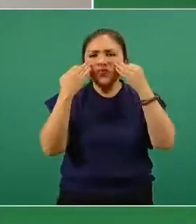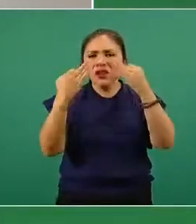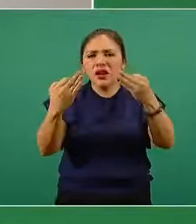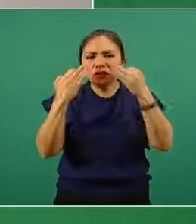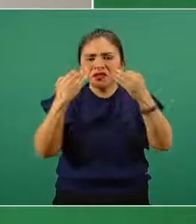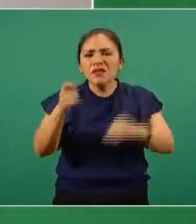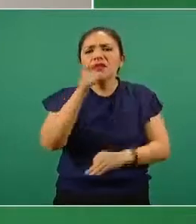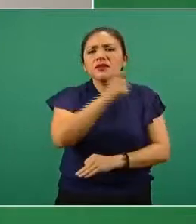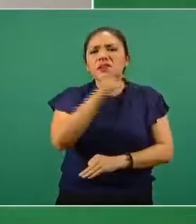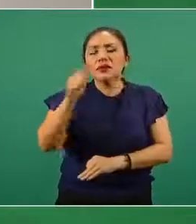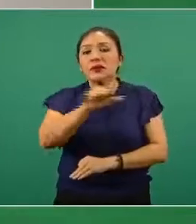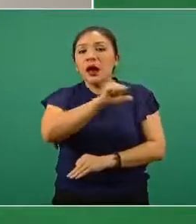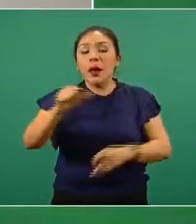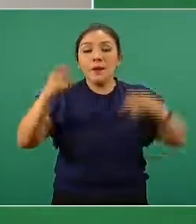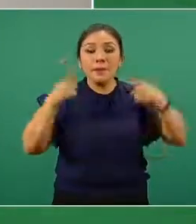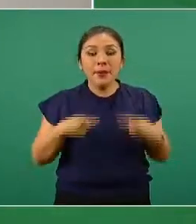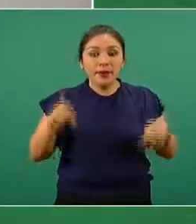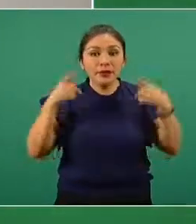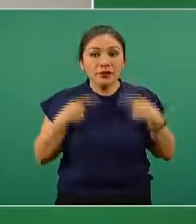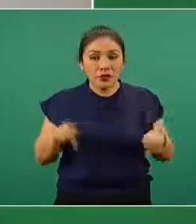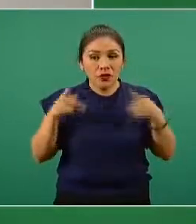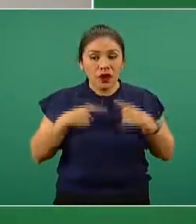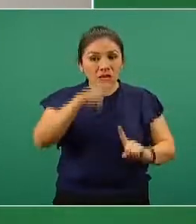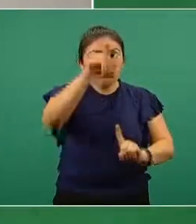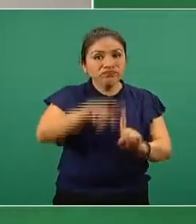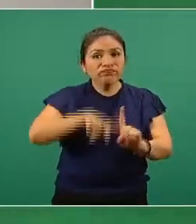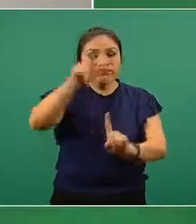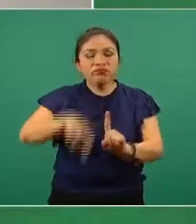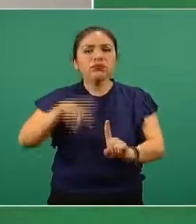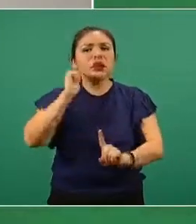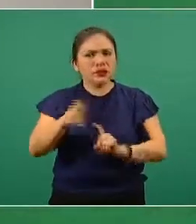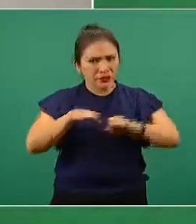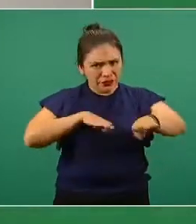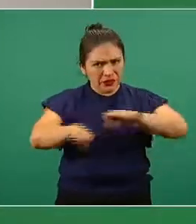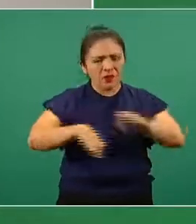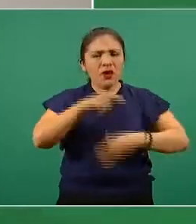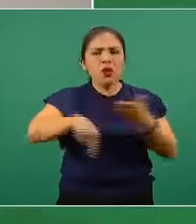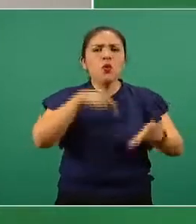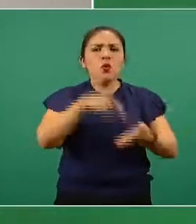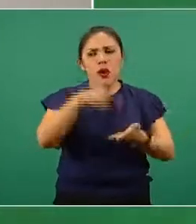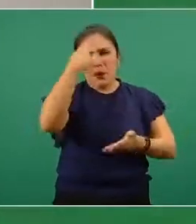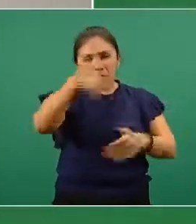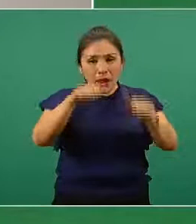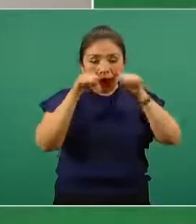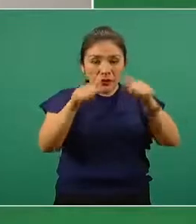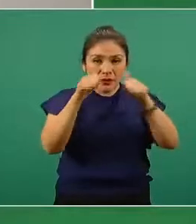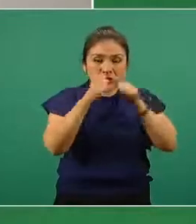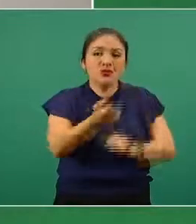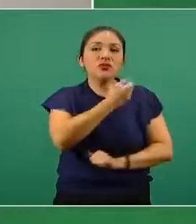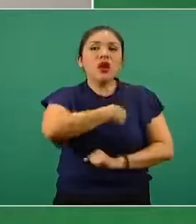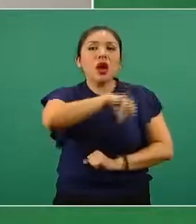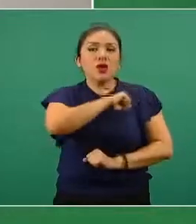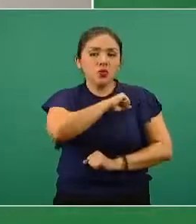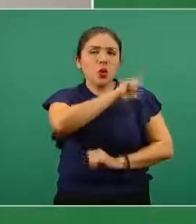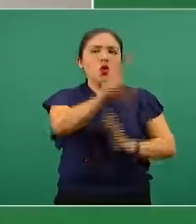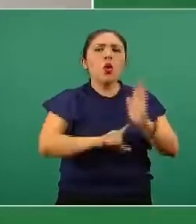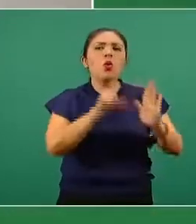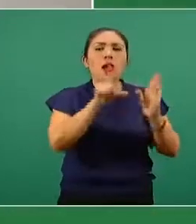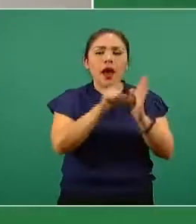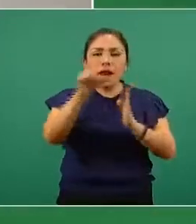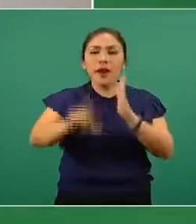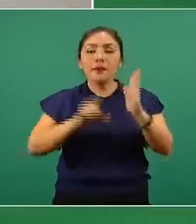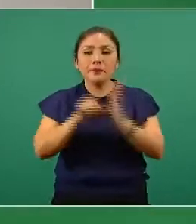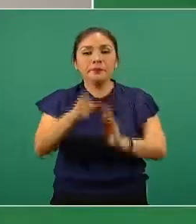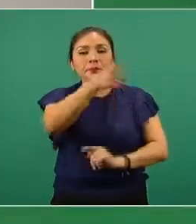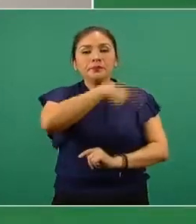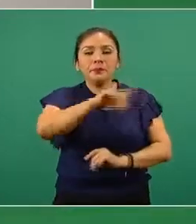testimoniales de personas que trabajan en los servicios de salud locales y